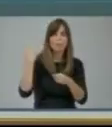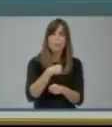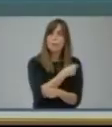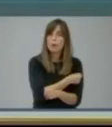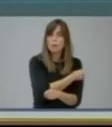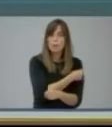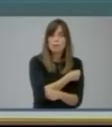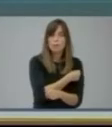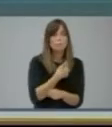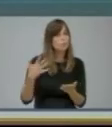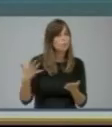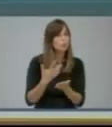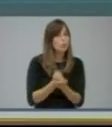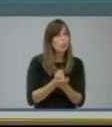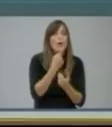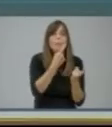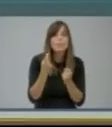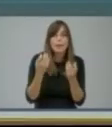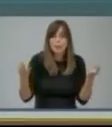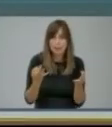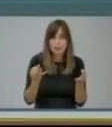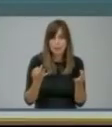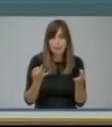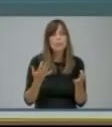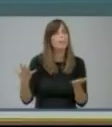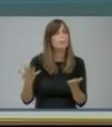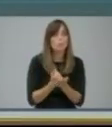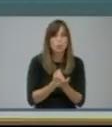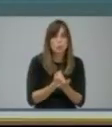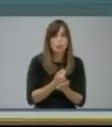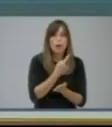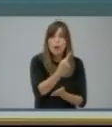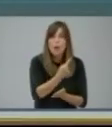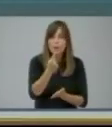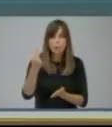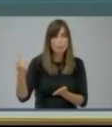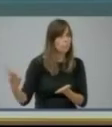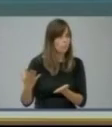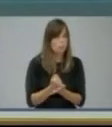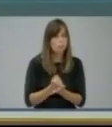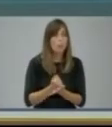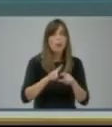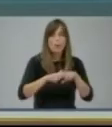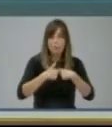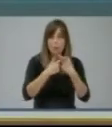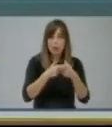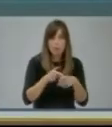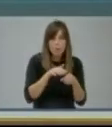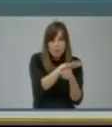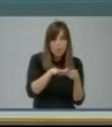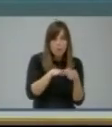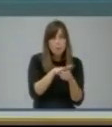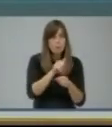y en este caso lo que hace falta es que todos y cada uno de nosotros y de nosotras en el ámbito familiar y personal cumplamos